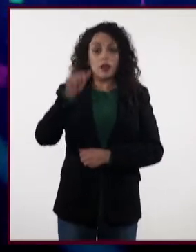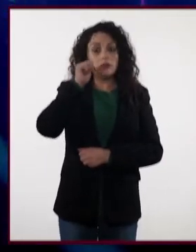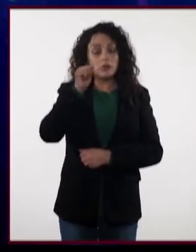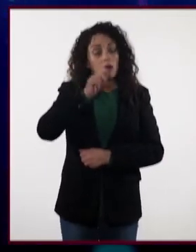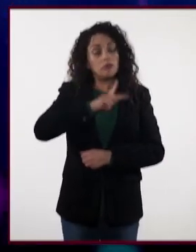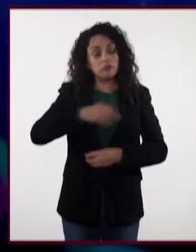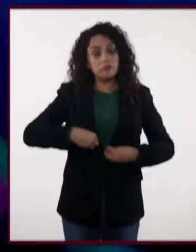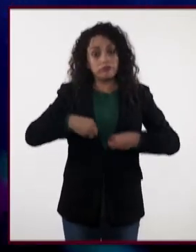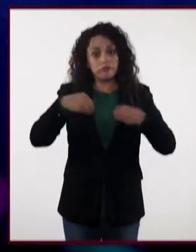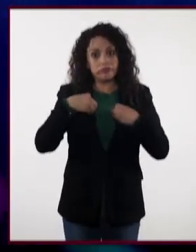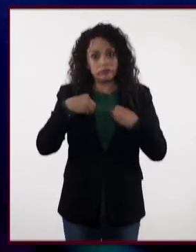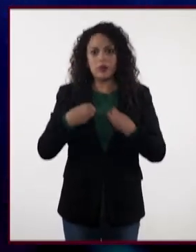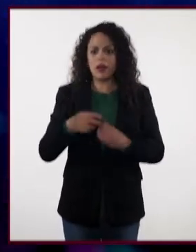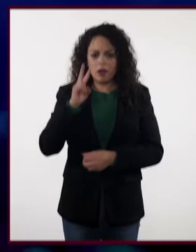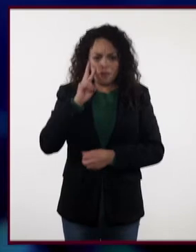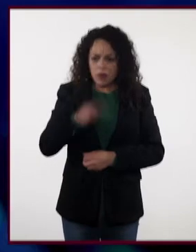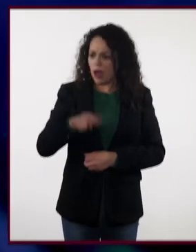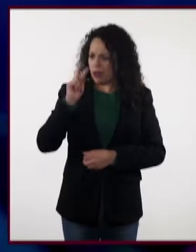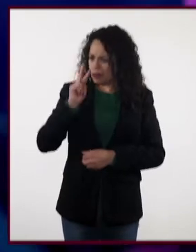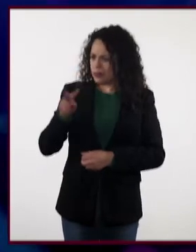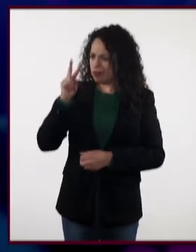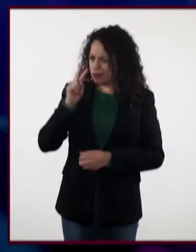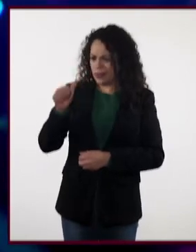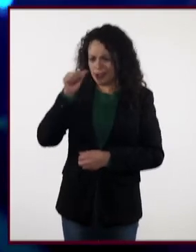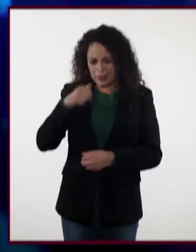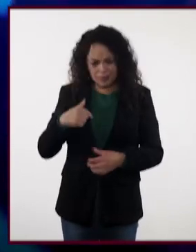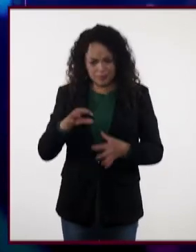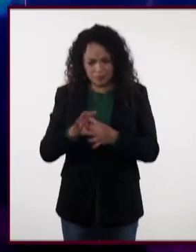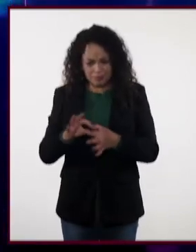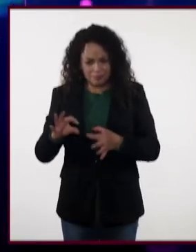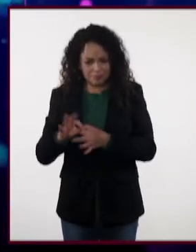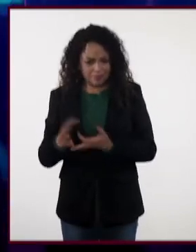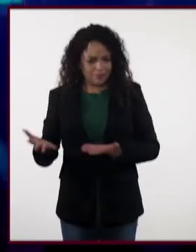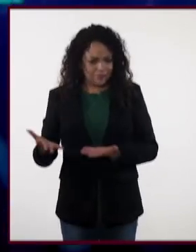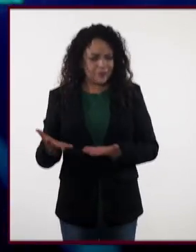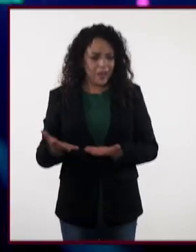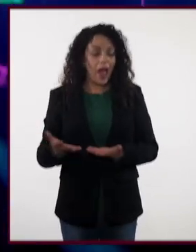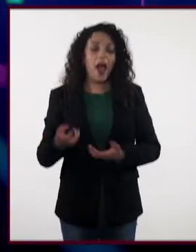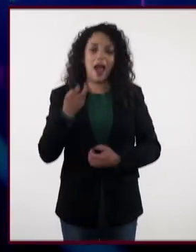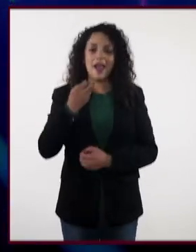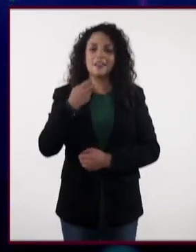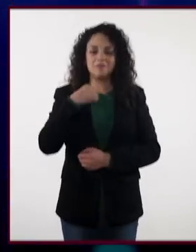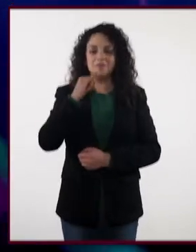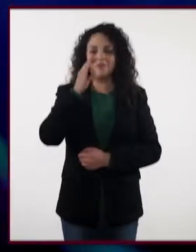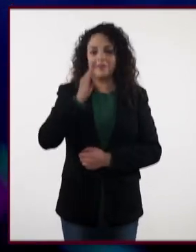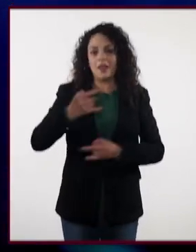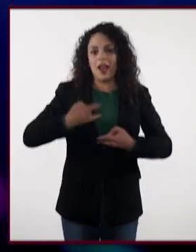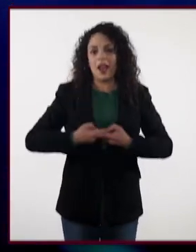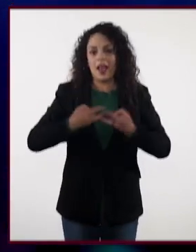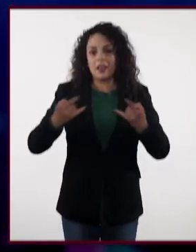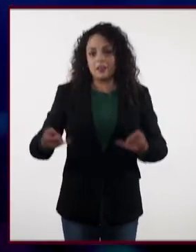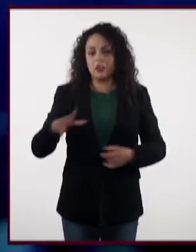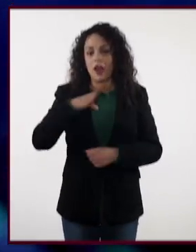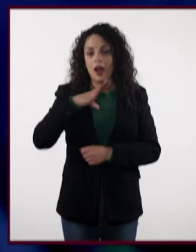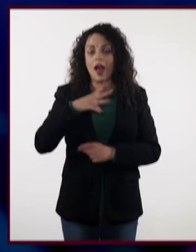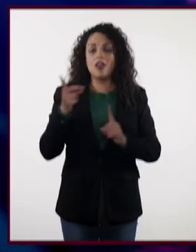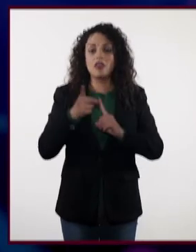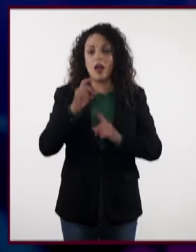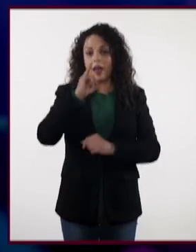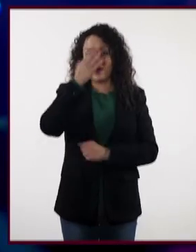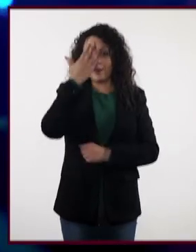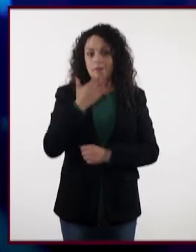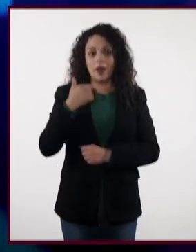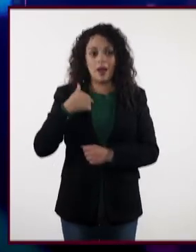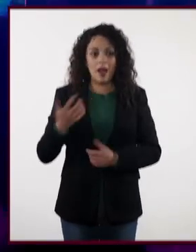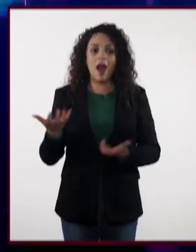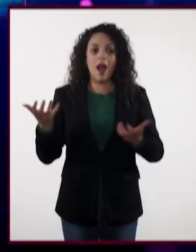y, como les contaba, de querer formar parte de esta historia, ¿no? De lo que está en las imágenes. Y una manera